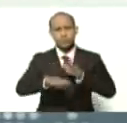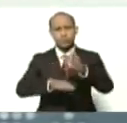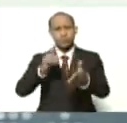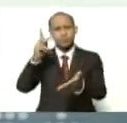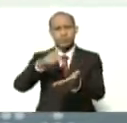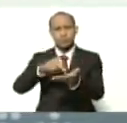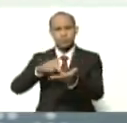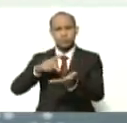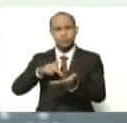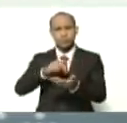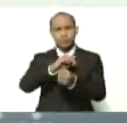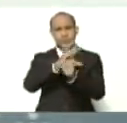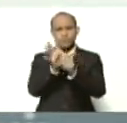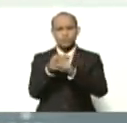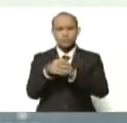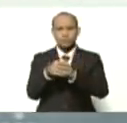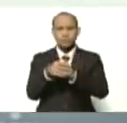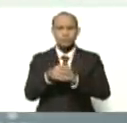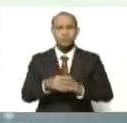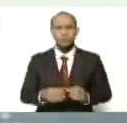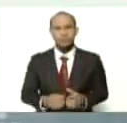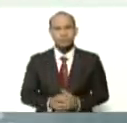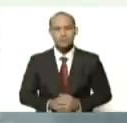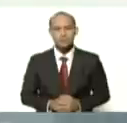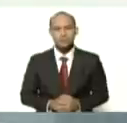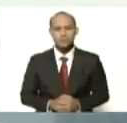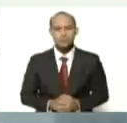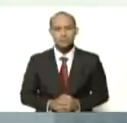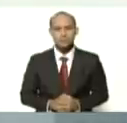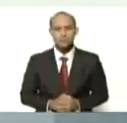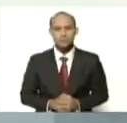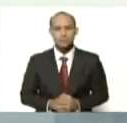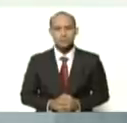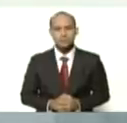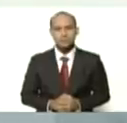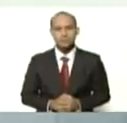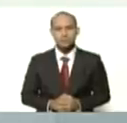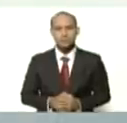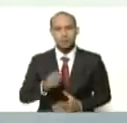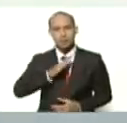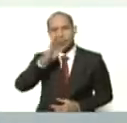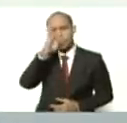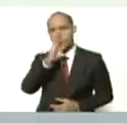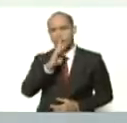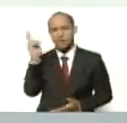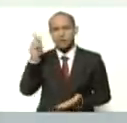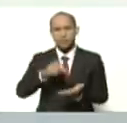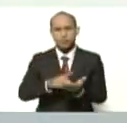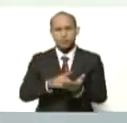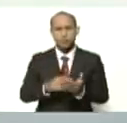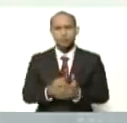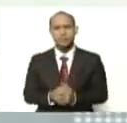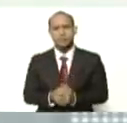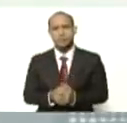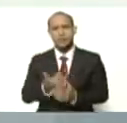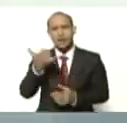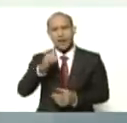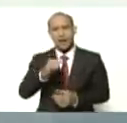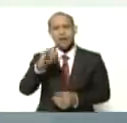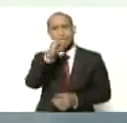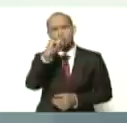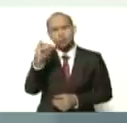de esa nueva amenaza de la 19 la variante brasilera y se consigue un caso en el